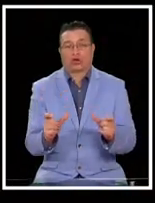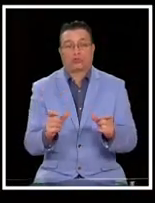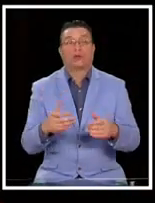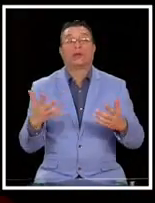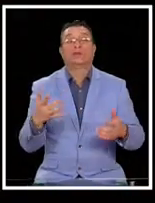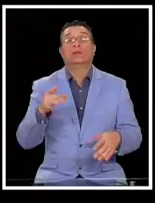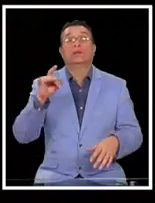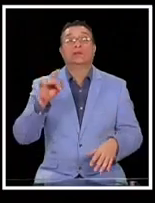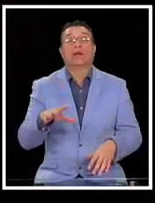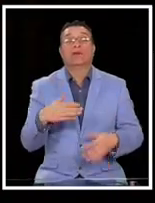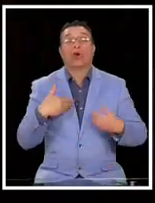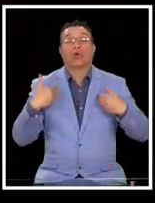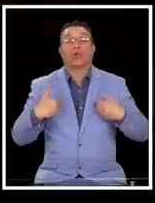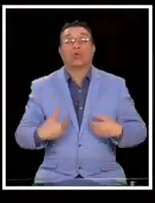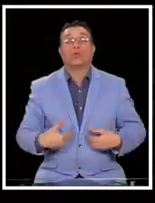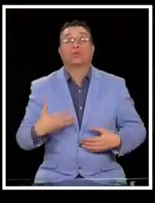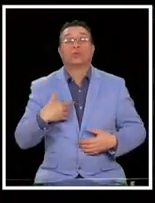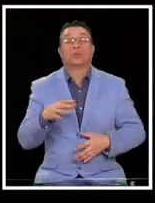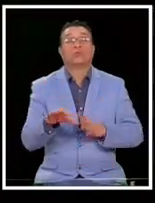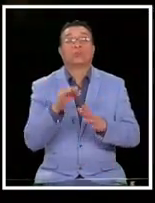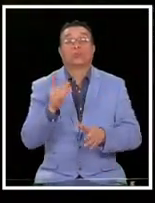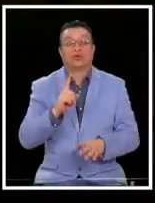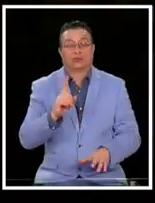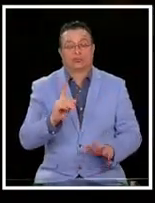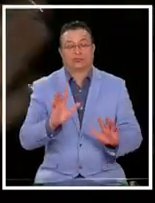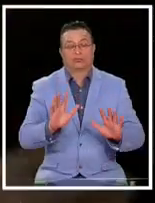se sabe del cuerpo? No, porque hubo un cuerpo.